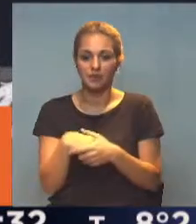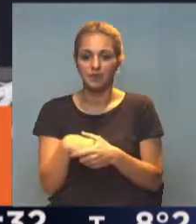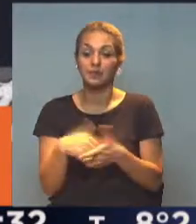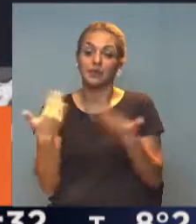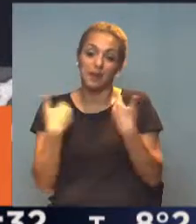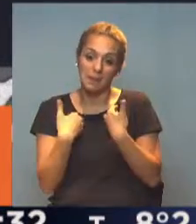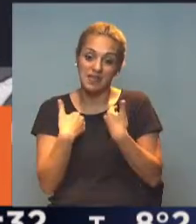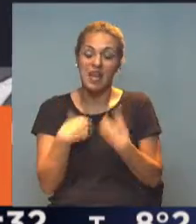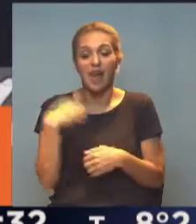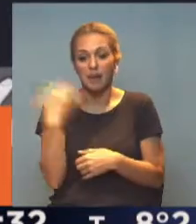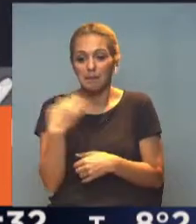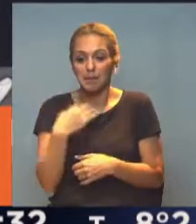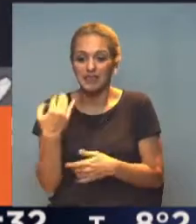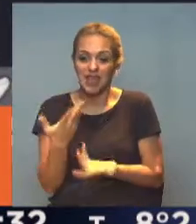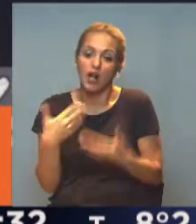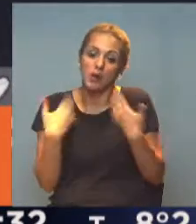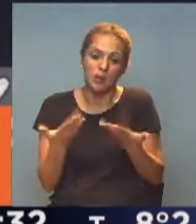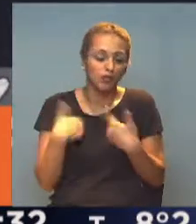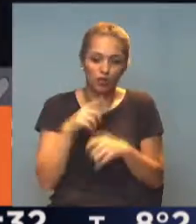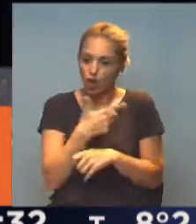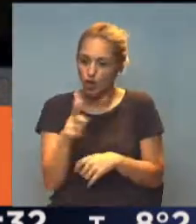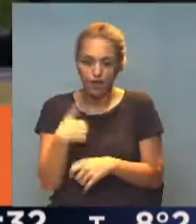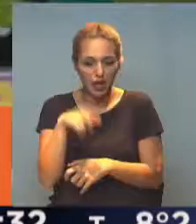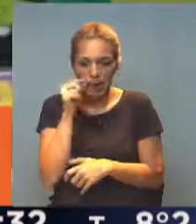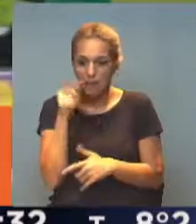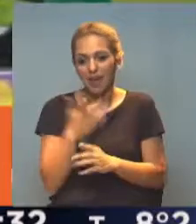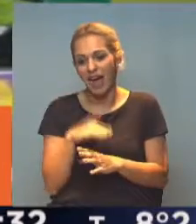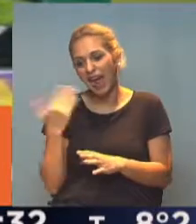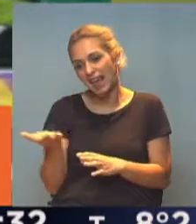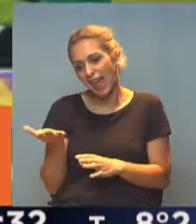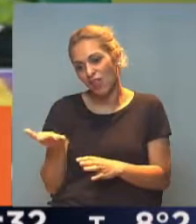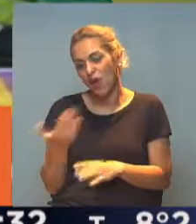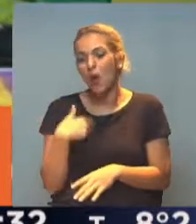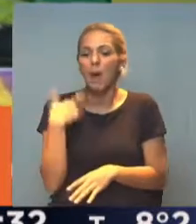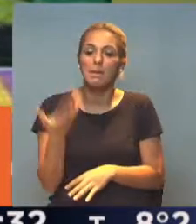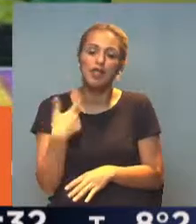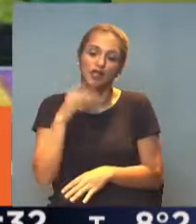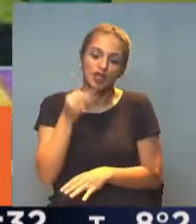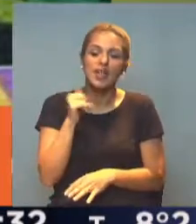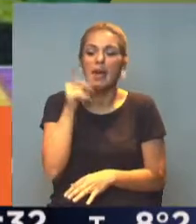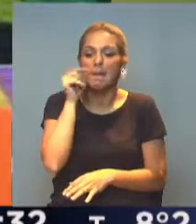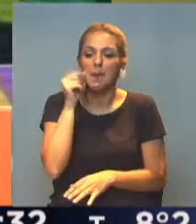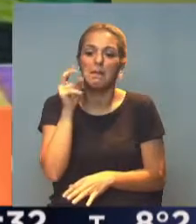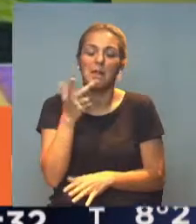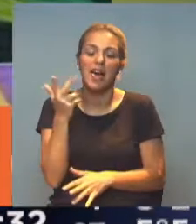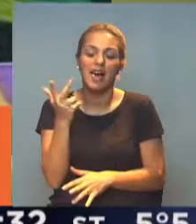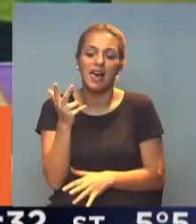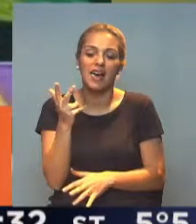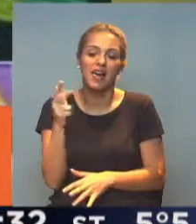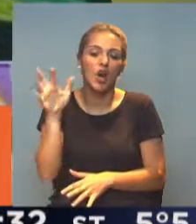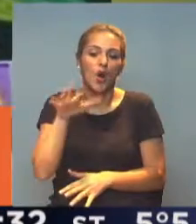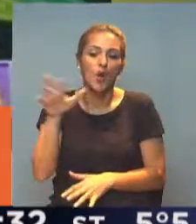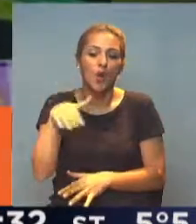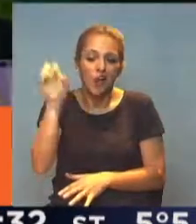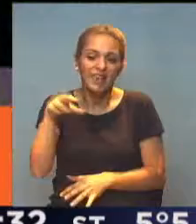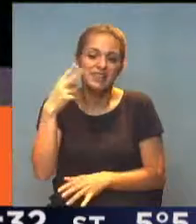caso especial no me toca no tenerlo a mi papá al lado mío, pero sé que del lugar que está, él